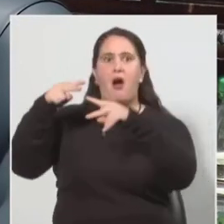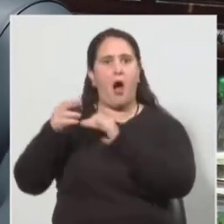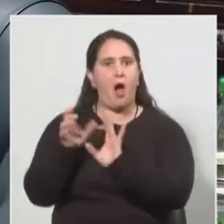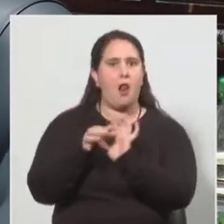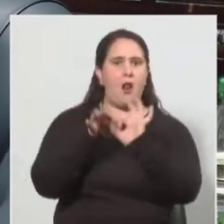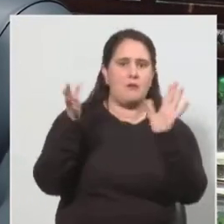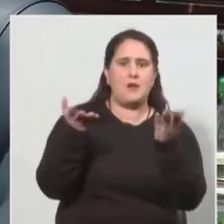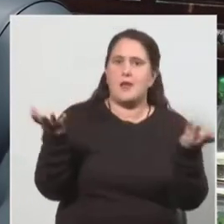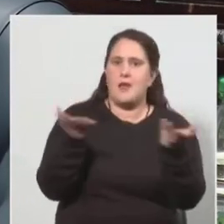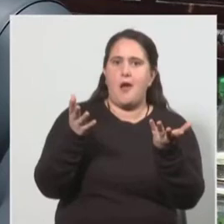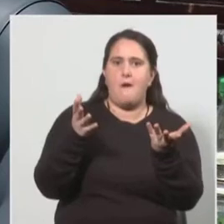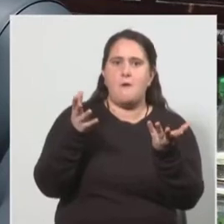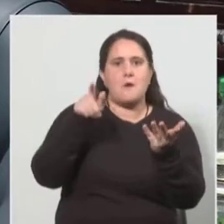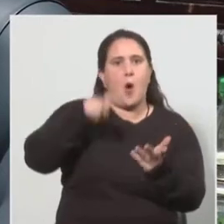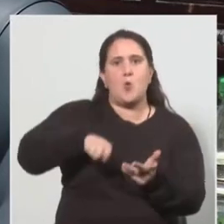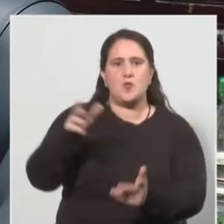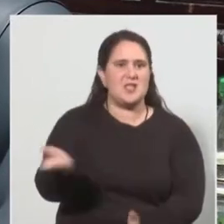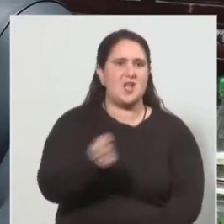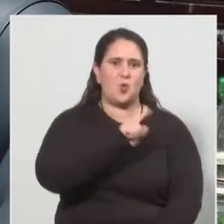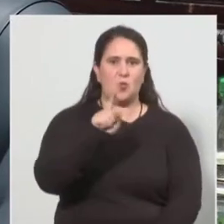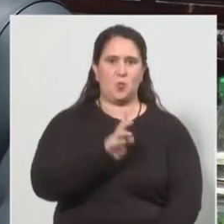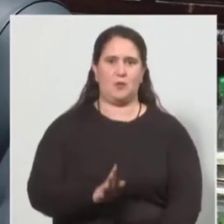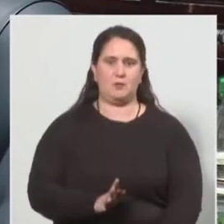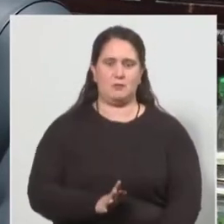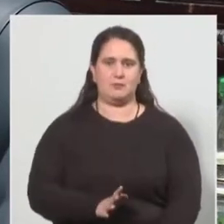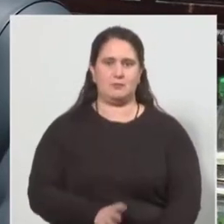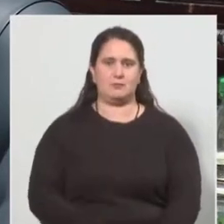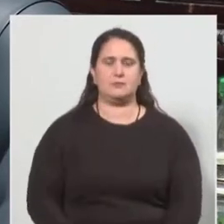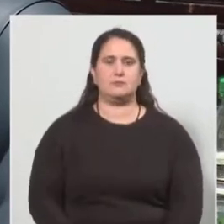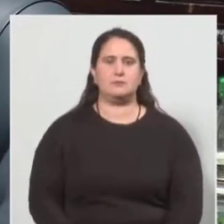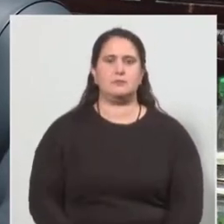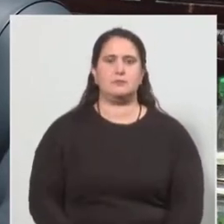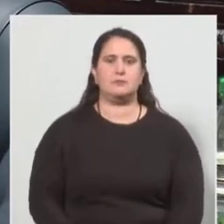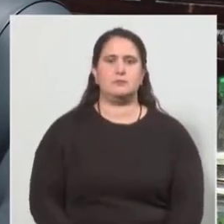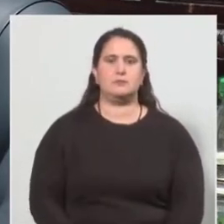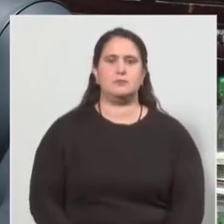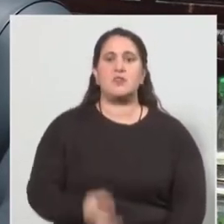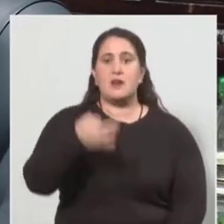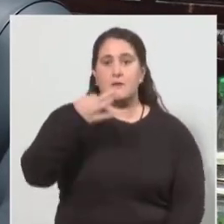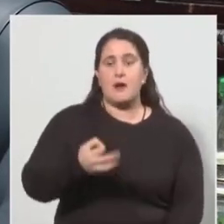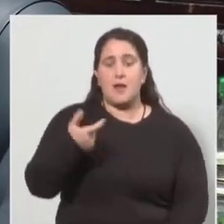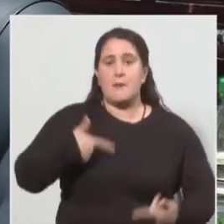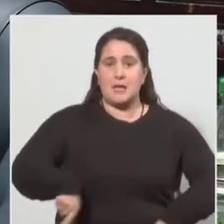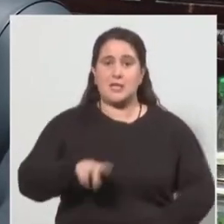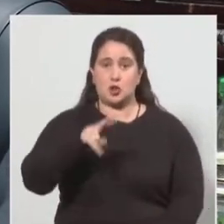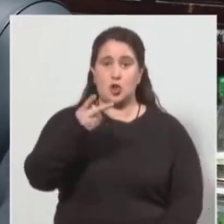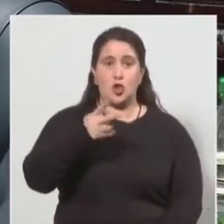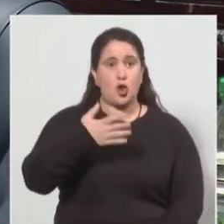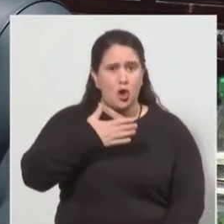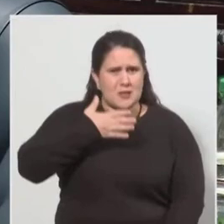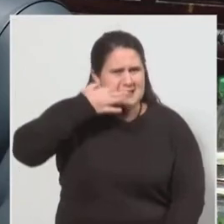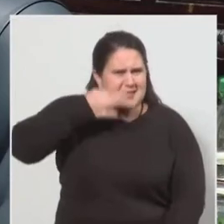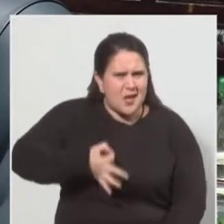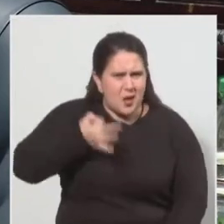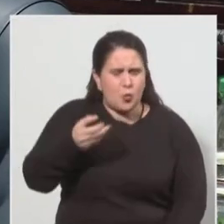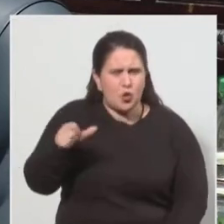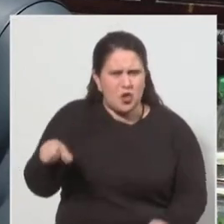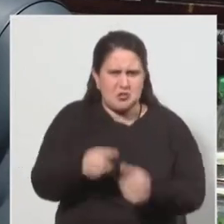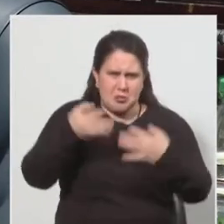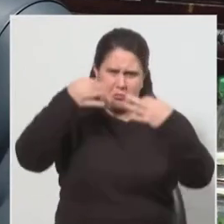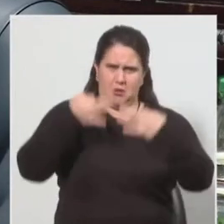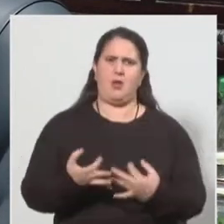hoy fugitivo de la justicia internacional. ¿Realmente los señores ministros están convencidos de que se